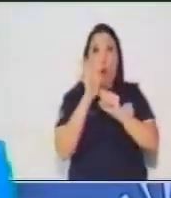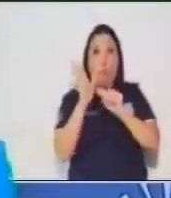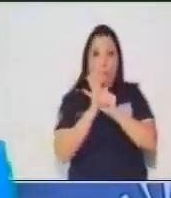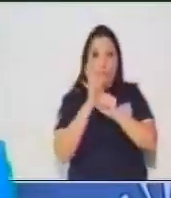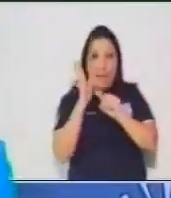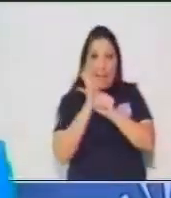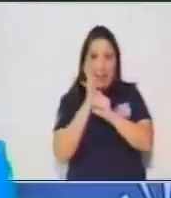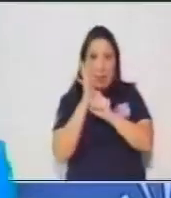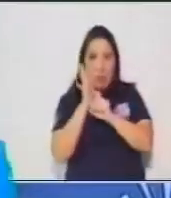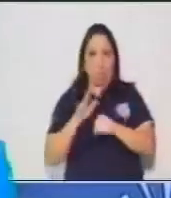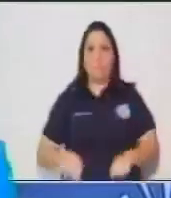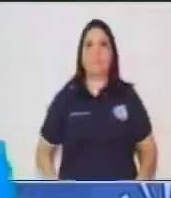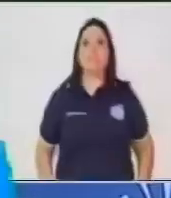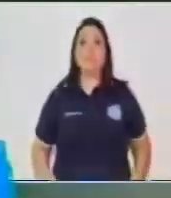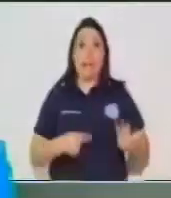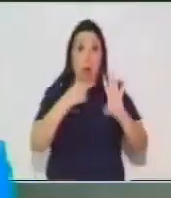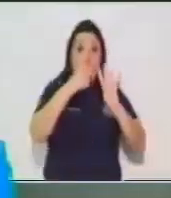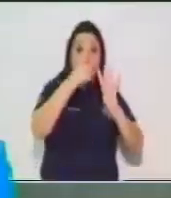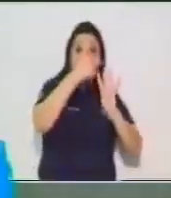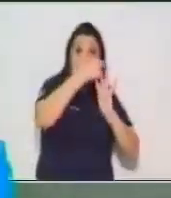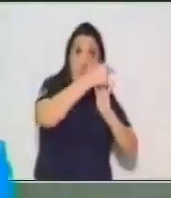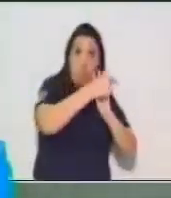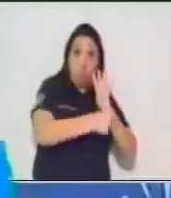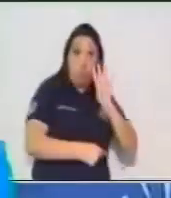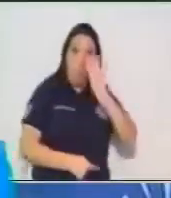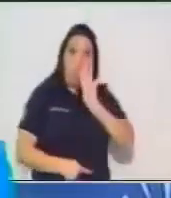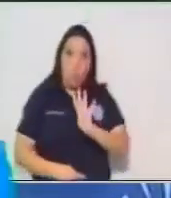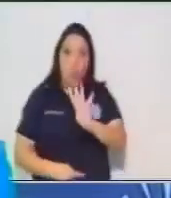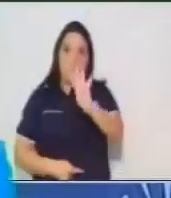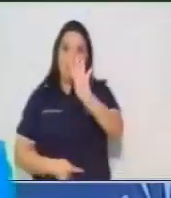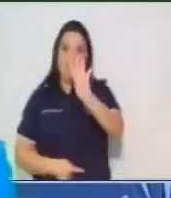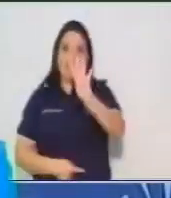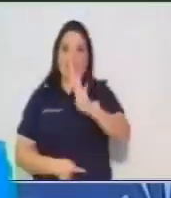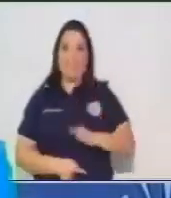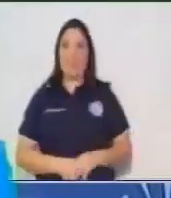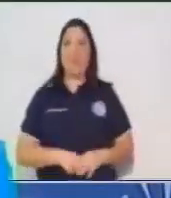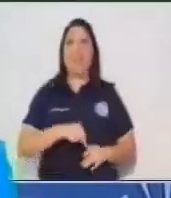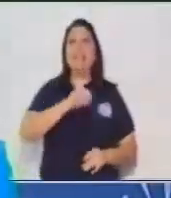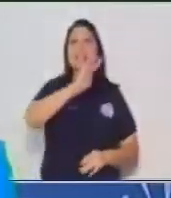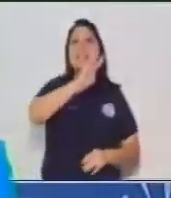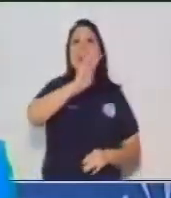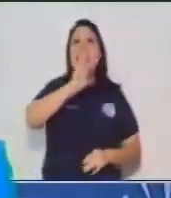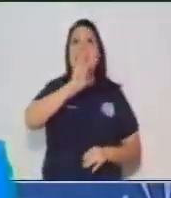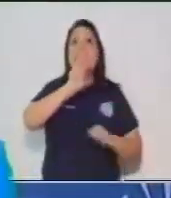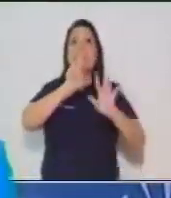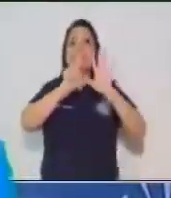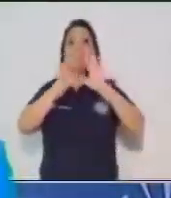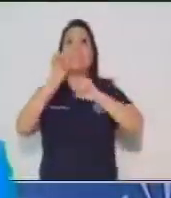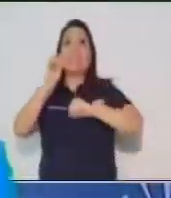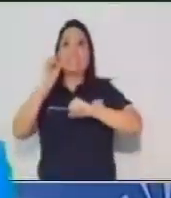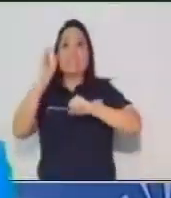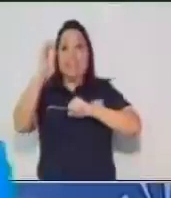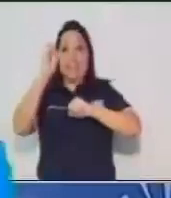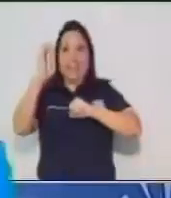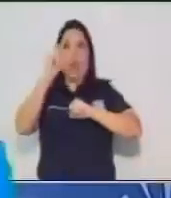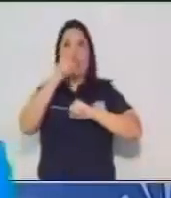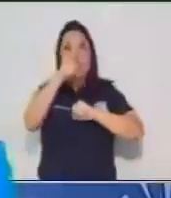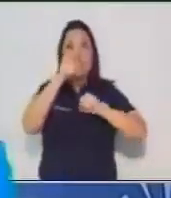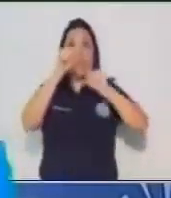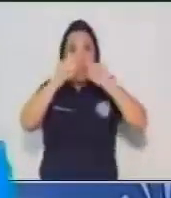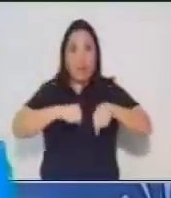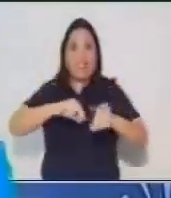ángulo completo de 360 grados. Con tu transportador puedes